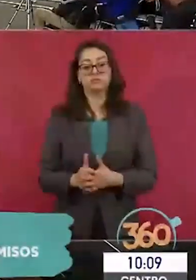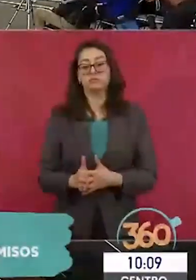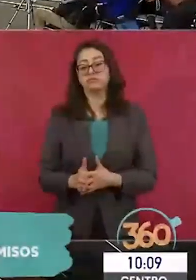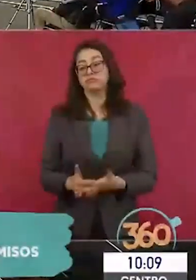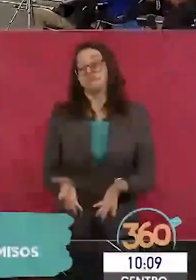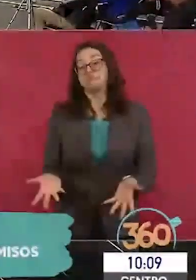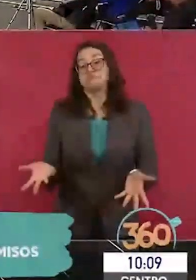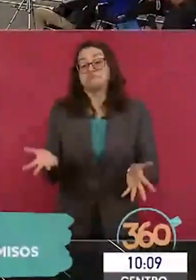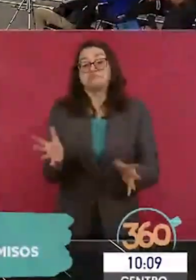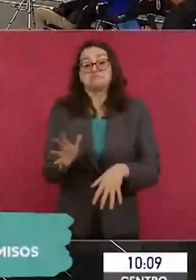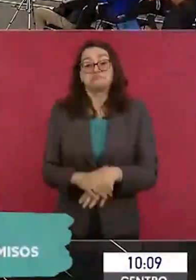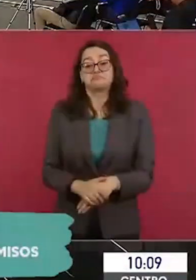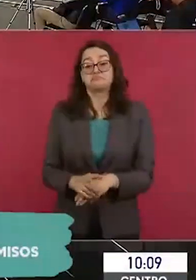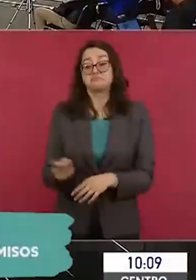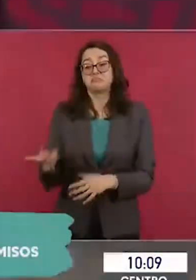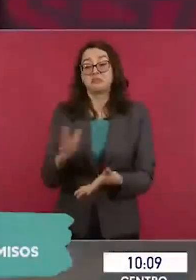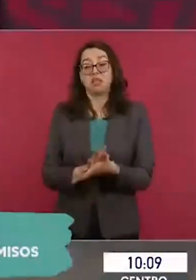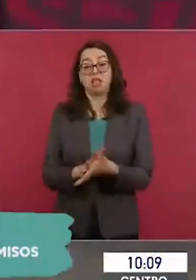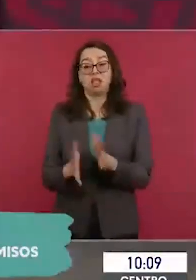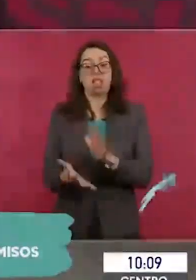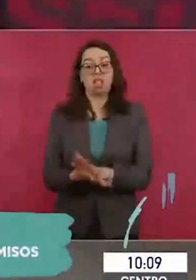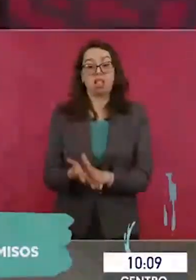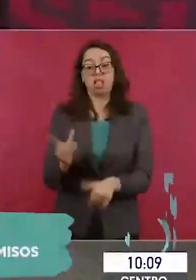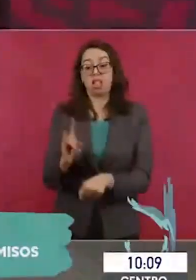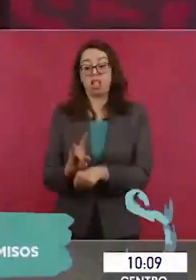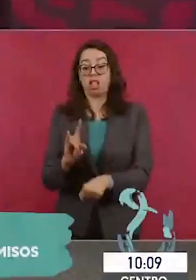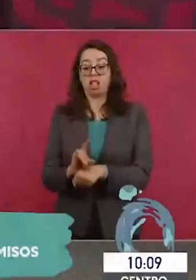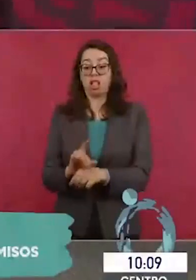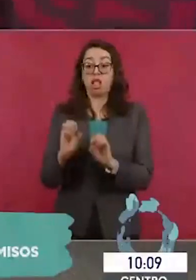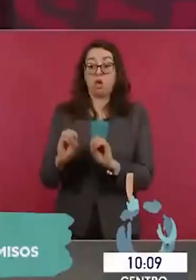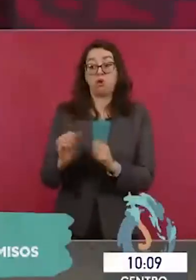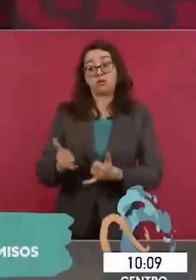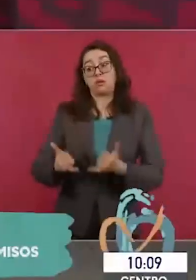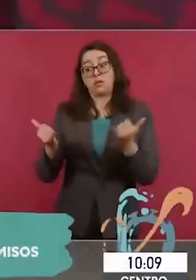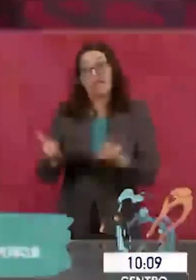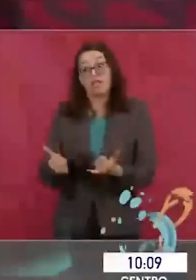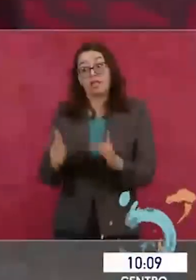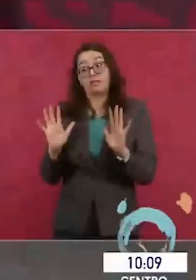confabulación o es una rebelión.